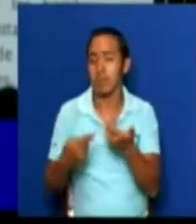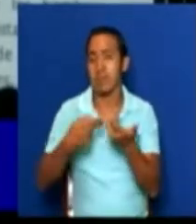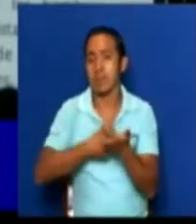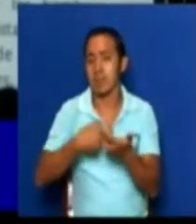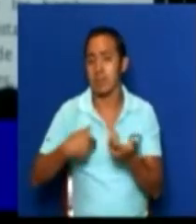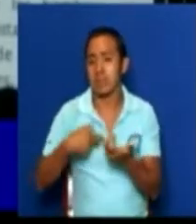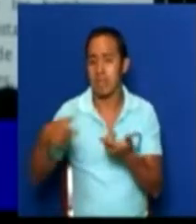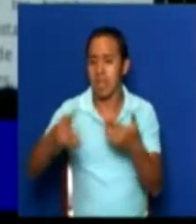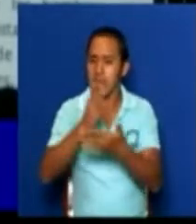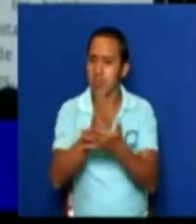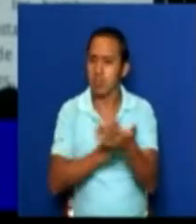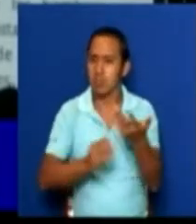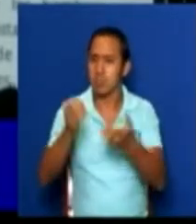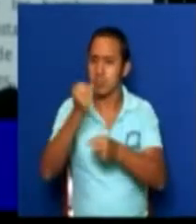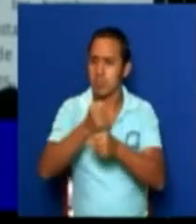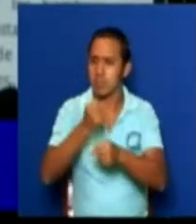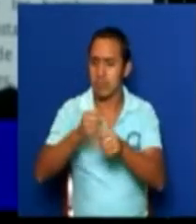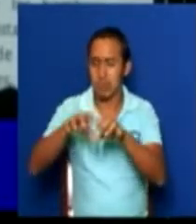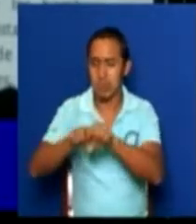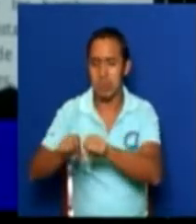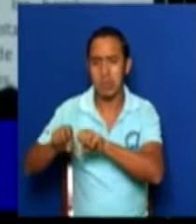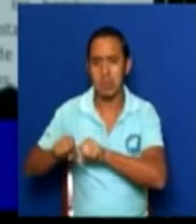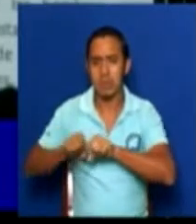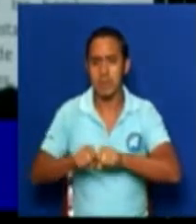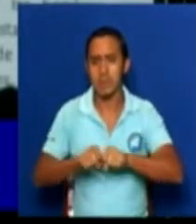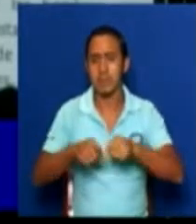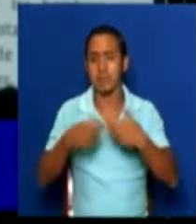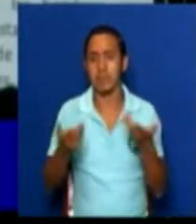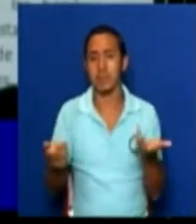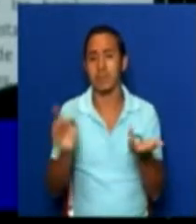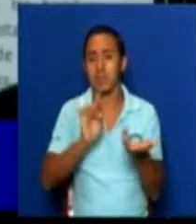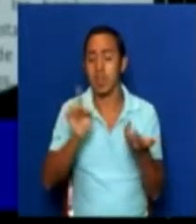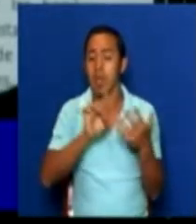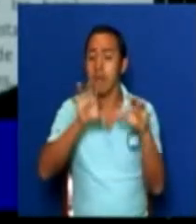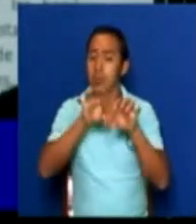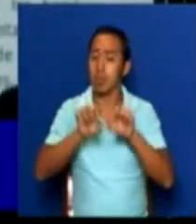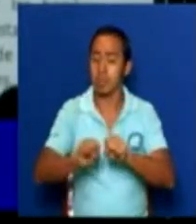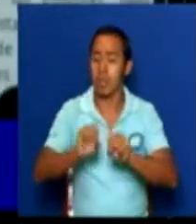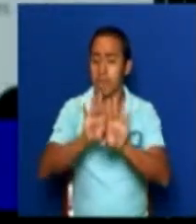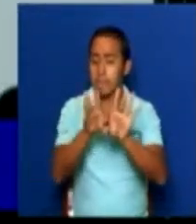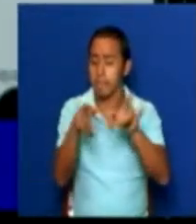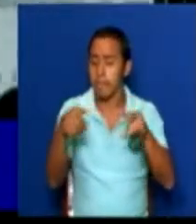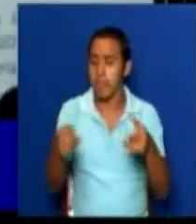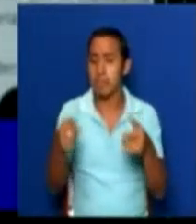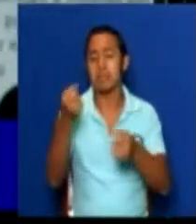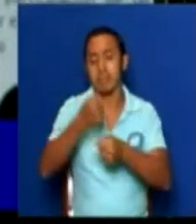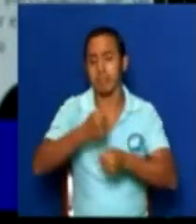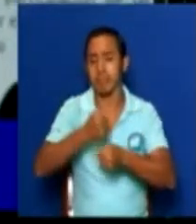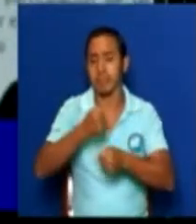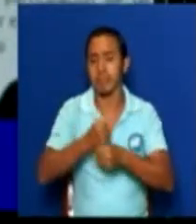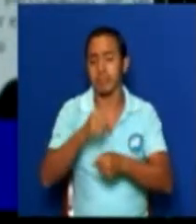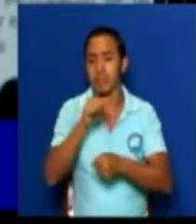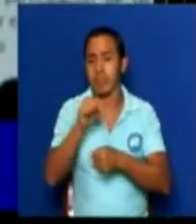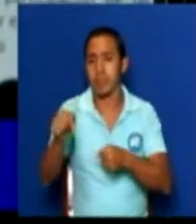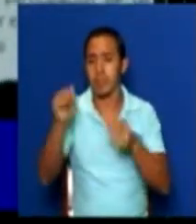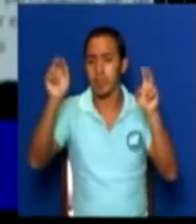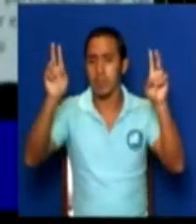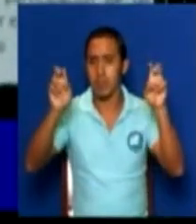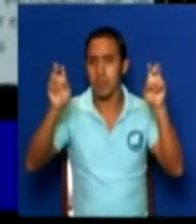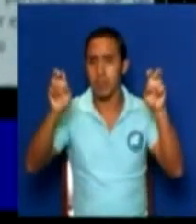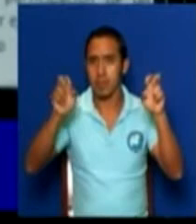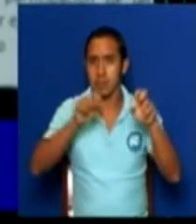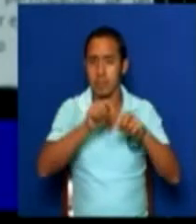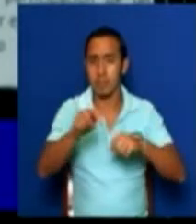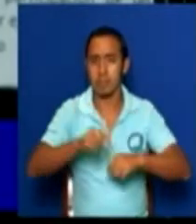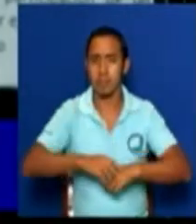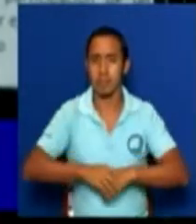hay ocupaciones que por motivos de segmentación de género no son ocupadas por mujeres. Entonces hay que trabajar en este tema